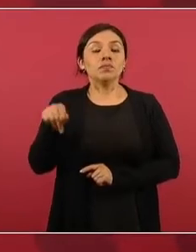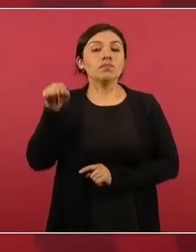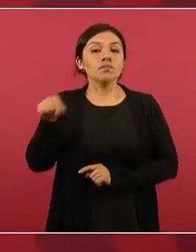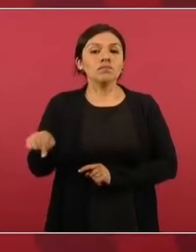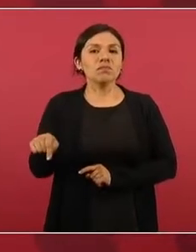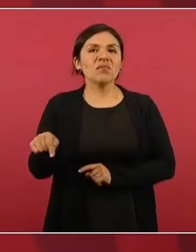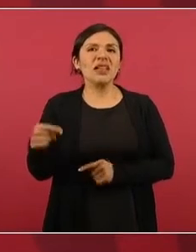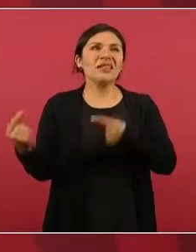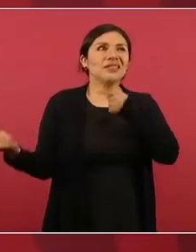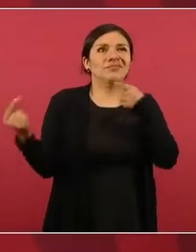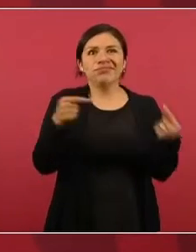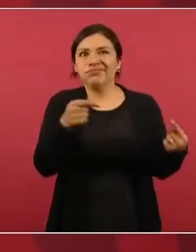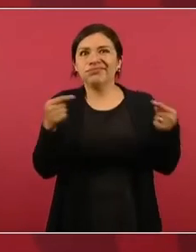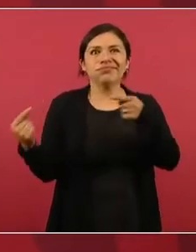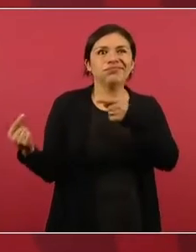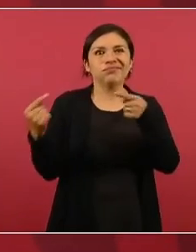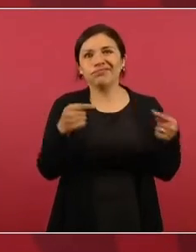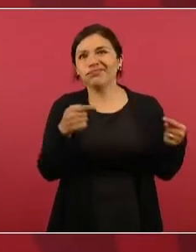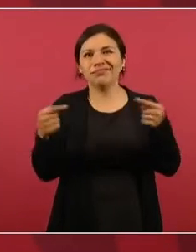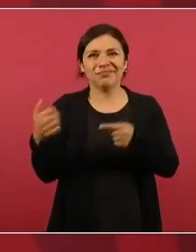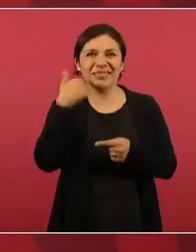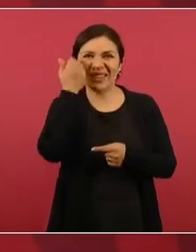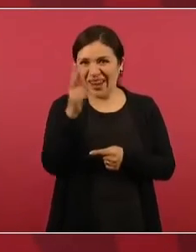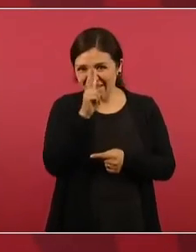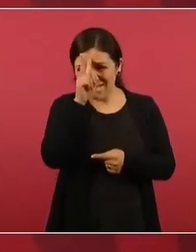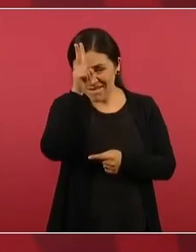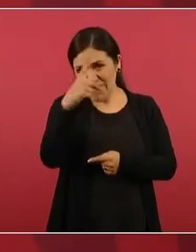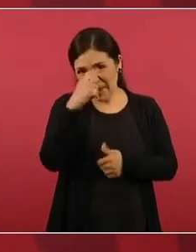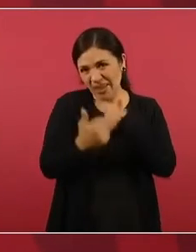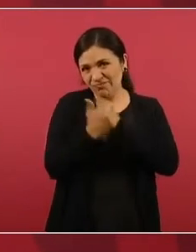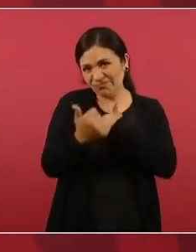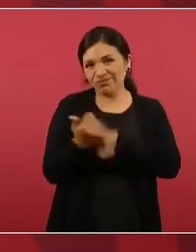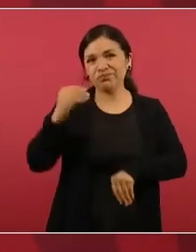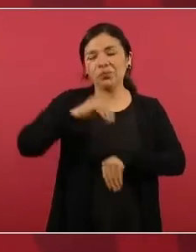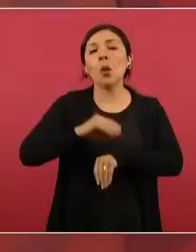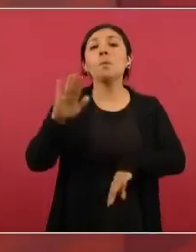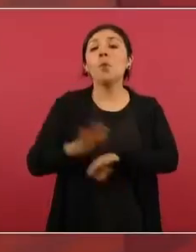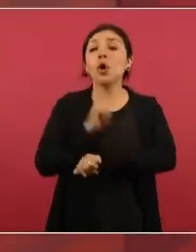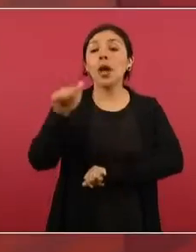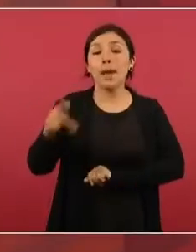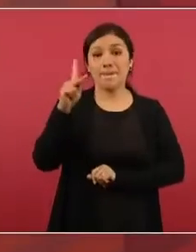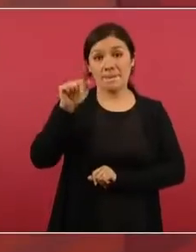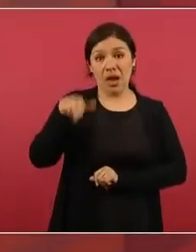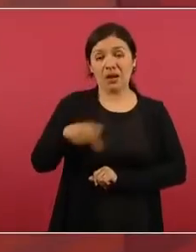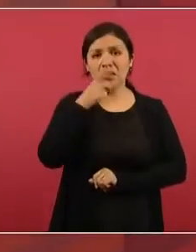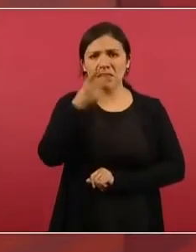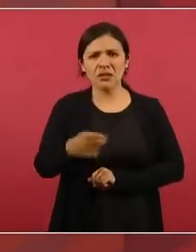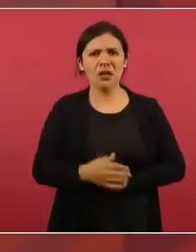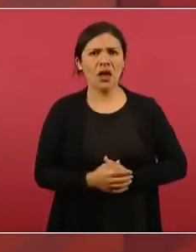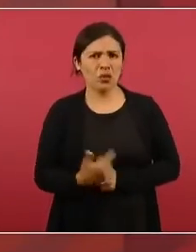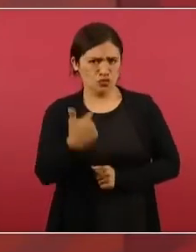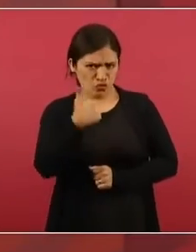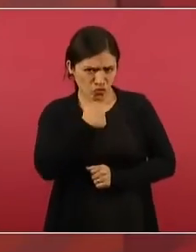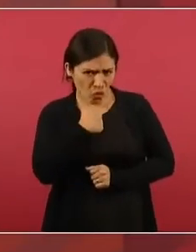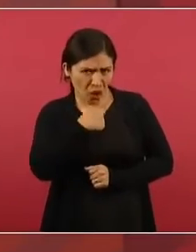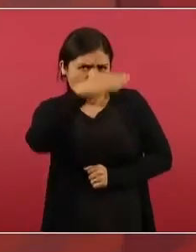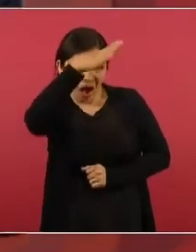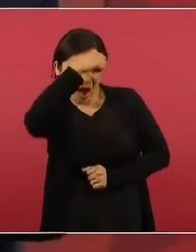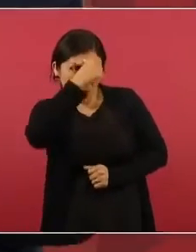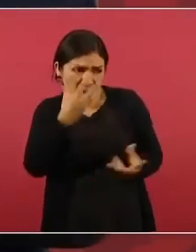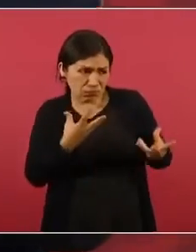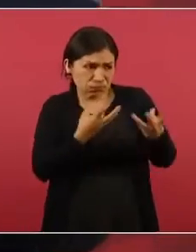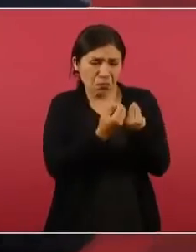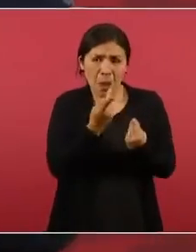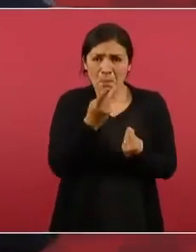se lo peleaban en ese entonces, ¿no? Porque el PAN decía, yo no me adhiero al PRI.